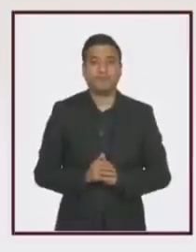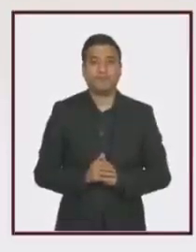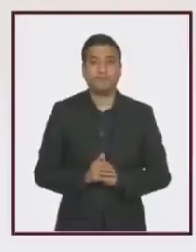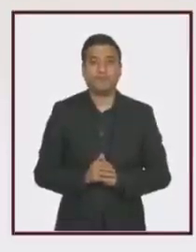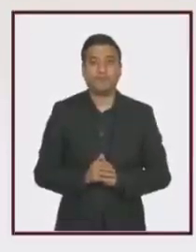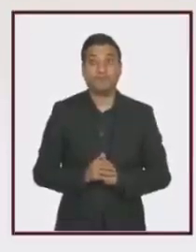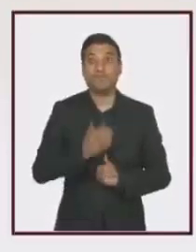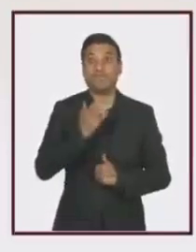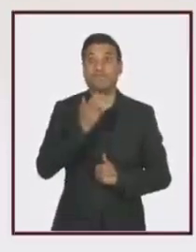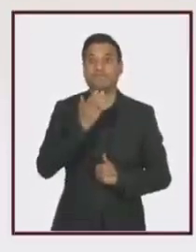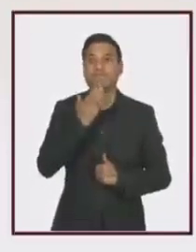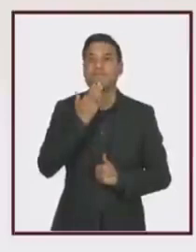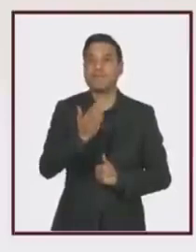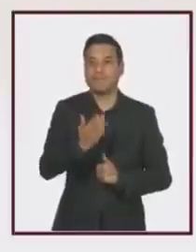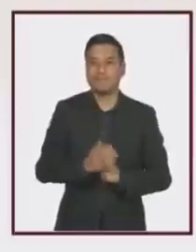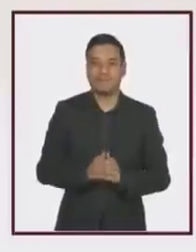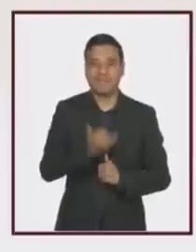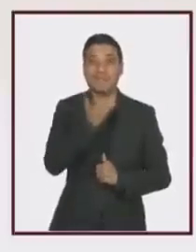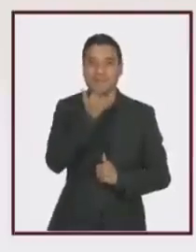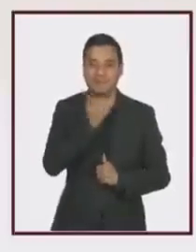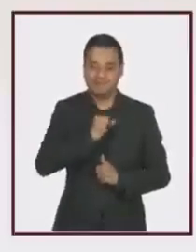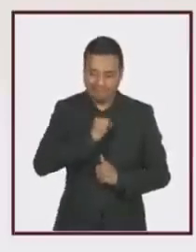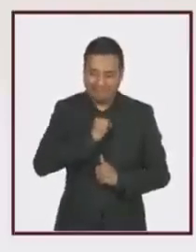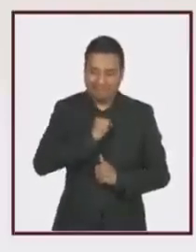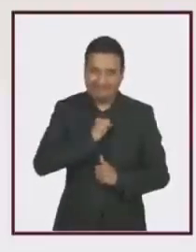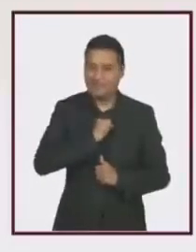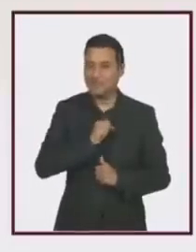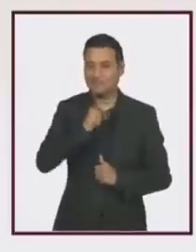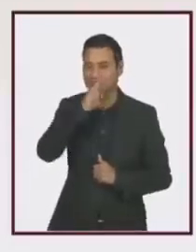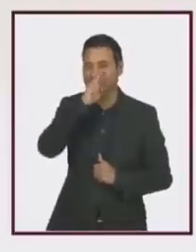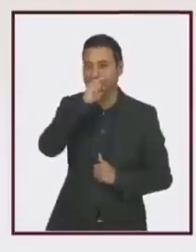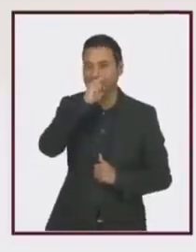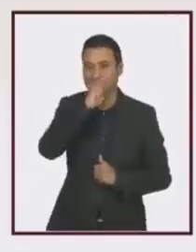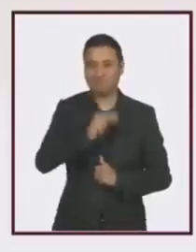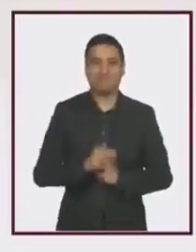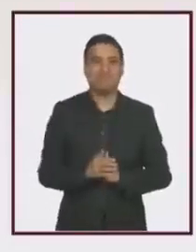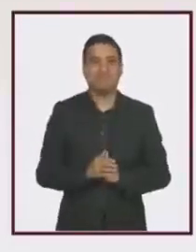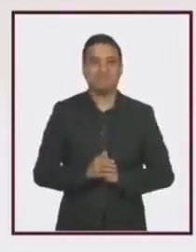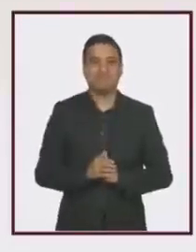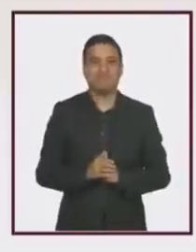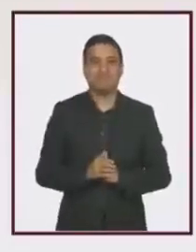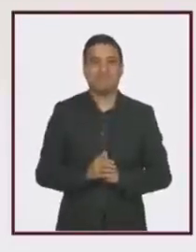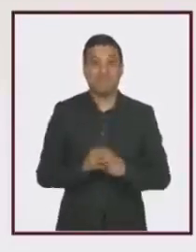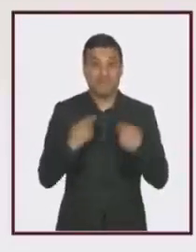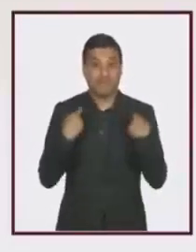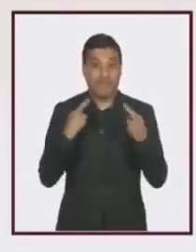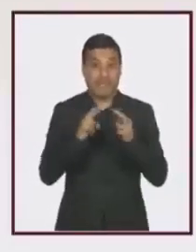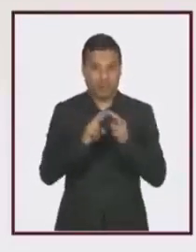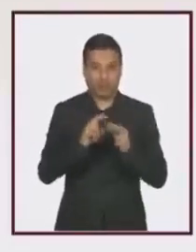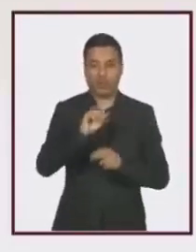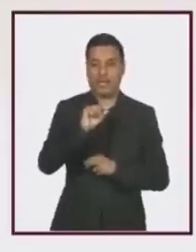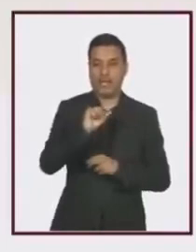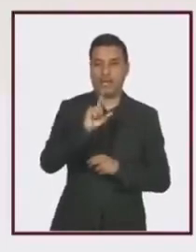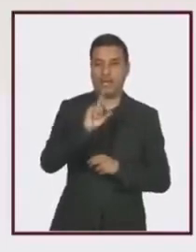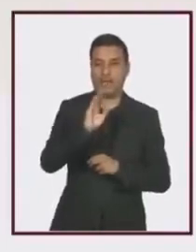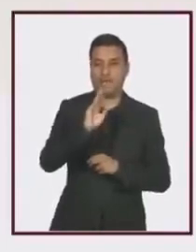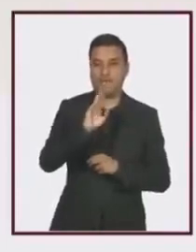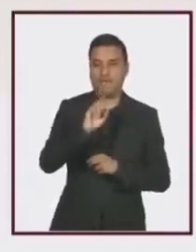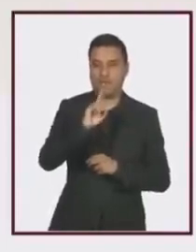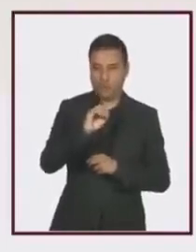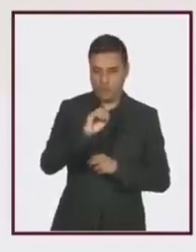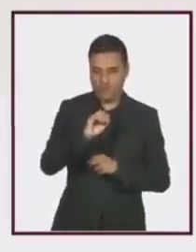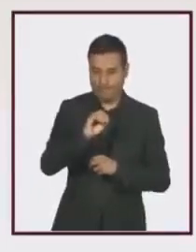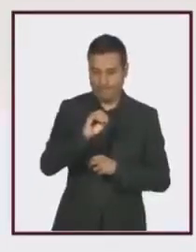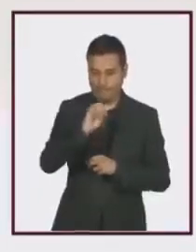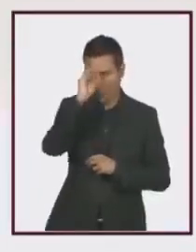Muy bien, maestra. Perdone. No se preocupe, profesora. El docente Alfredo Montes nos hace el siguiente